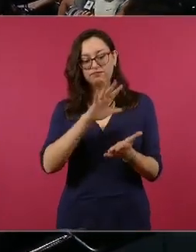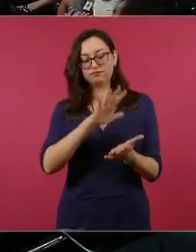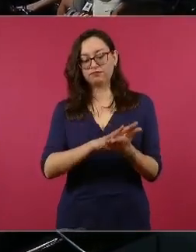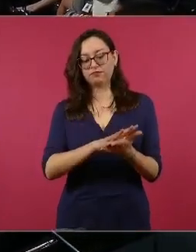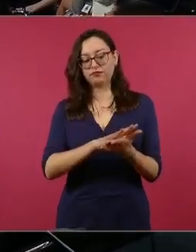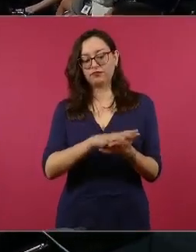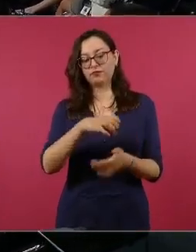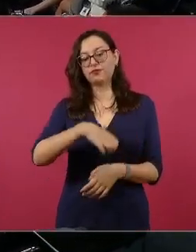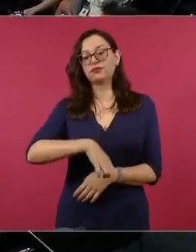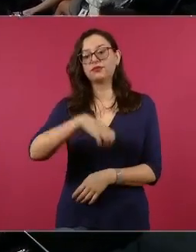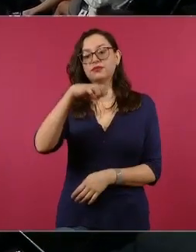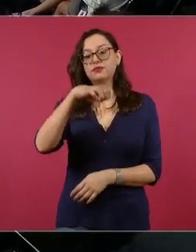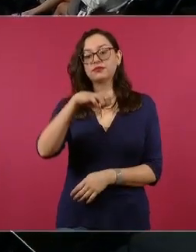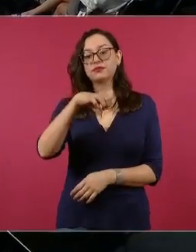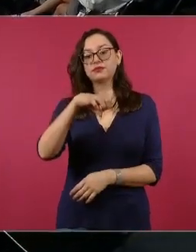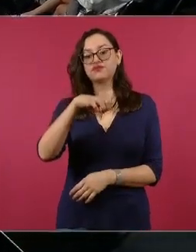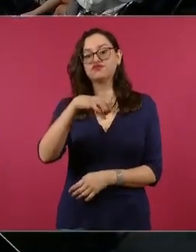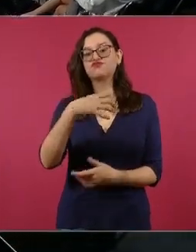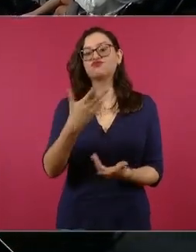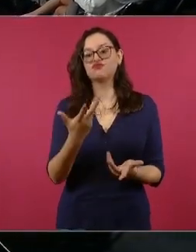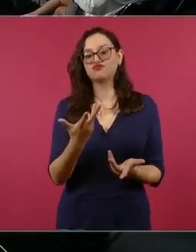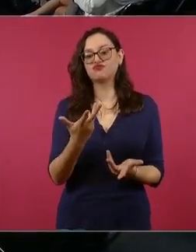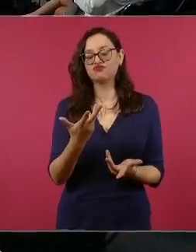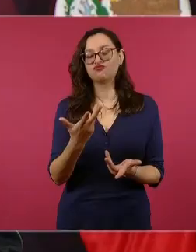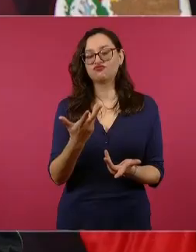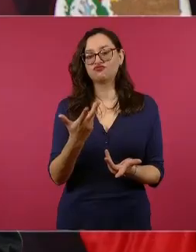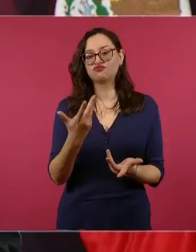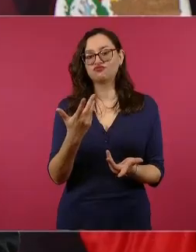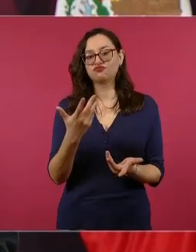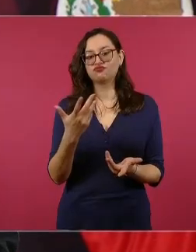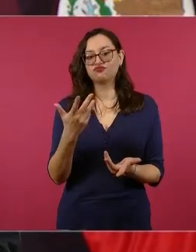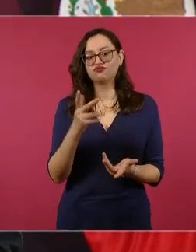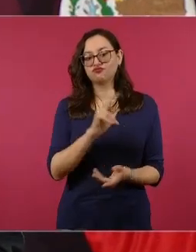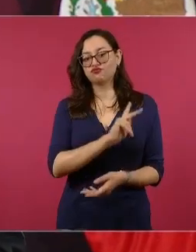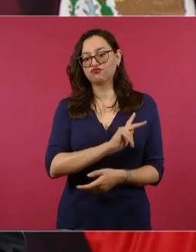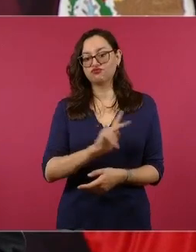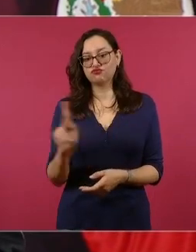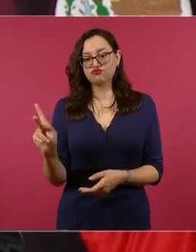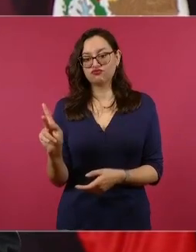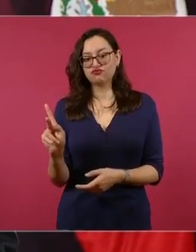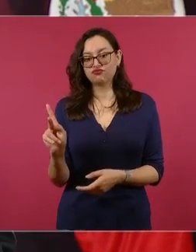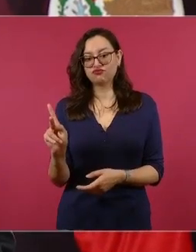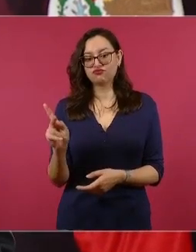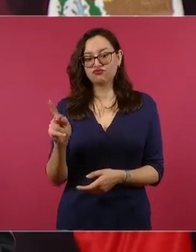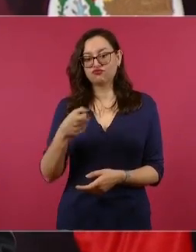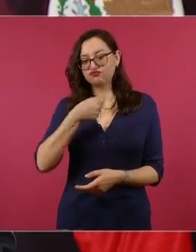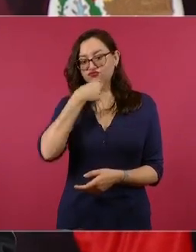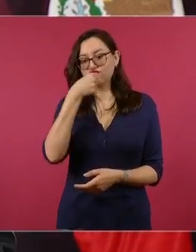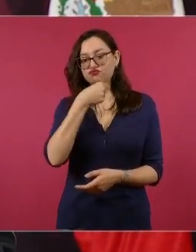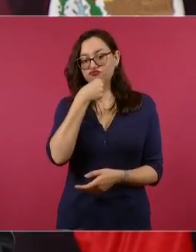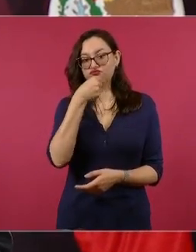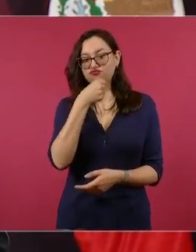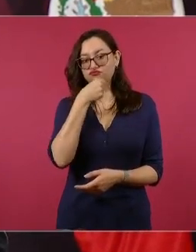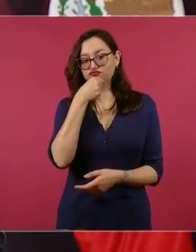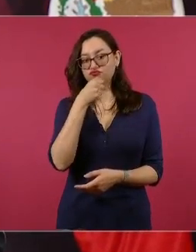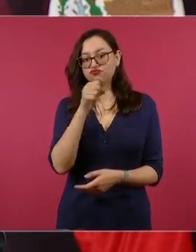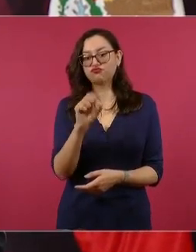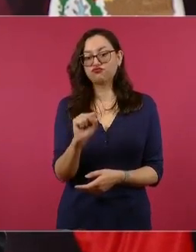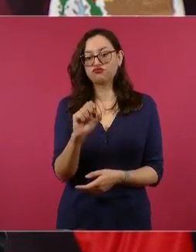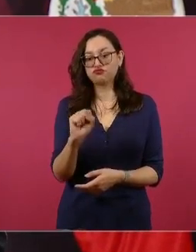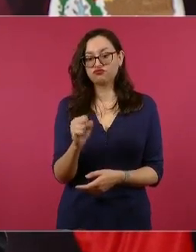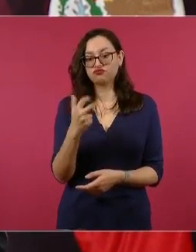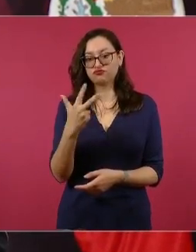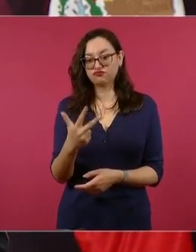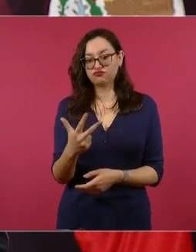que se iba a entregar una pensión universal a los adultos mayores de